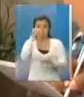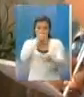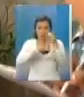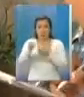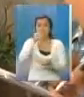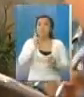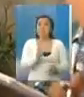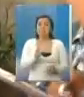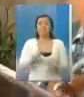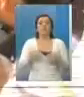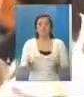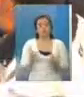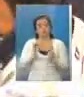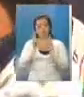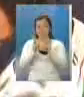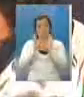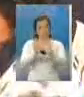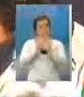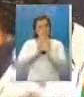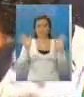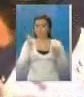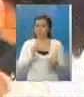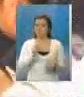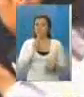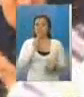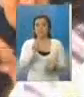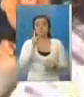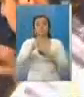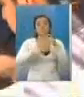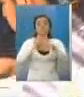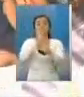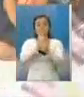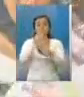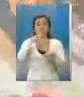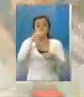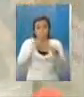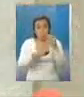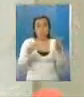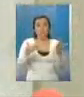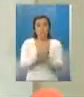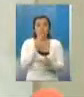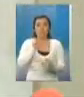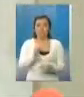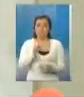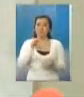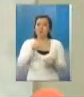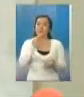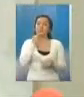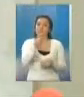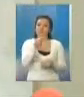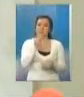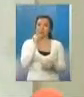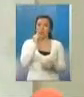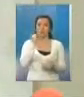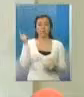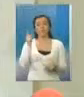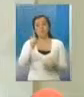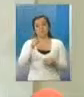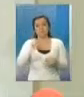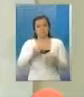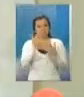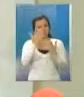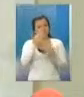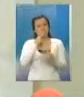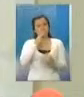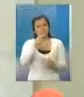gobierno del PP con la legislatura entrante, afín al Partido Naranja. Le estamos apostando a eso. Nosotros tenemos ahorita,